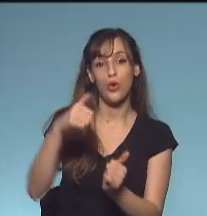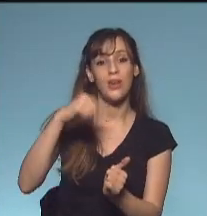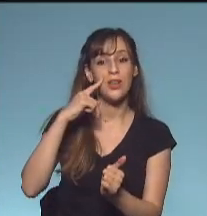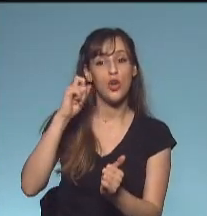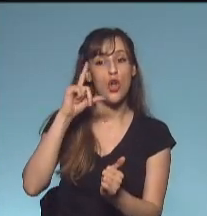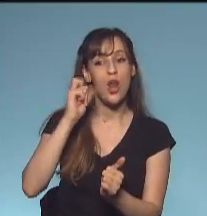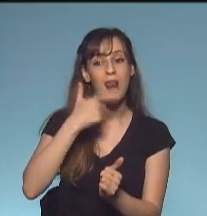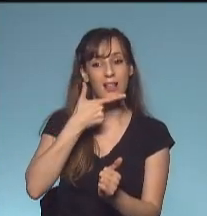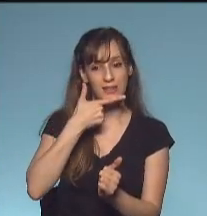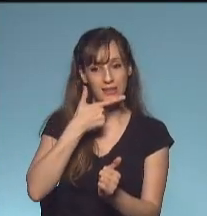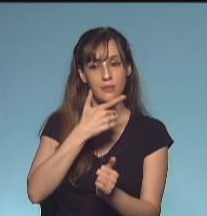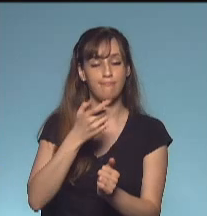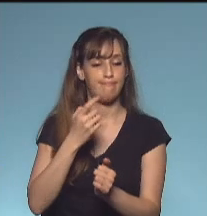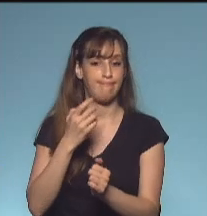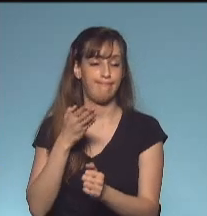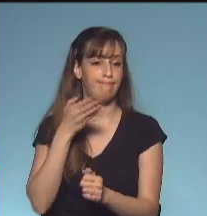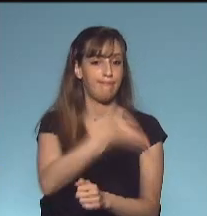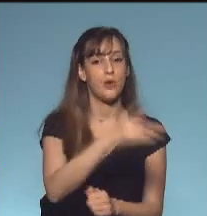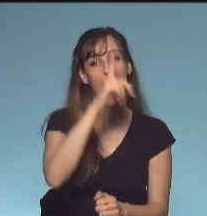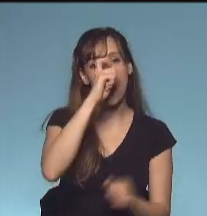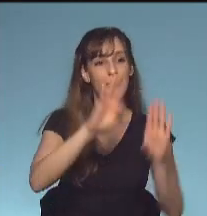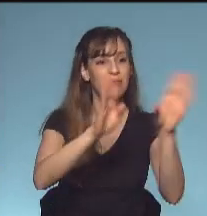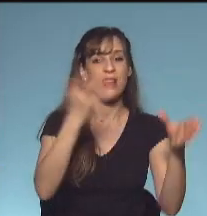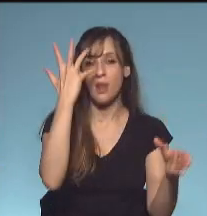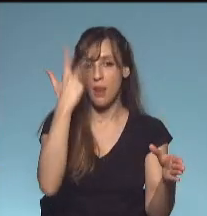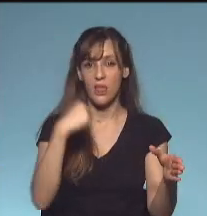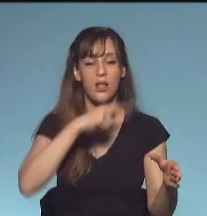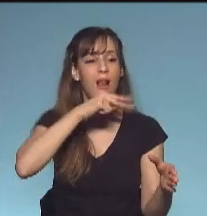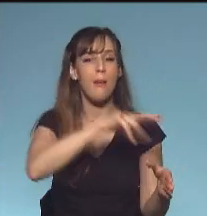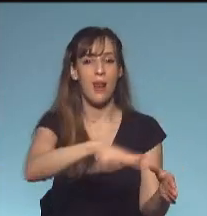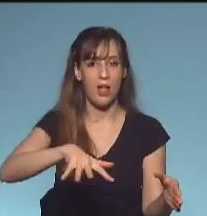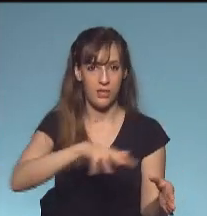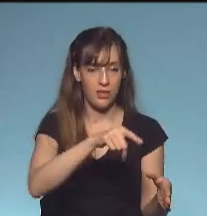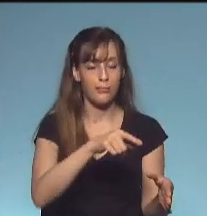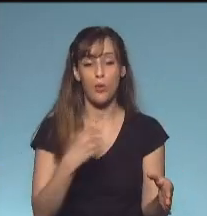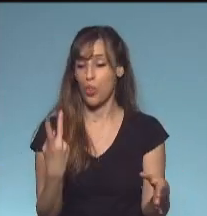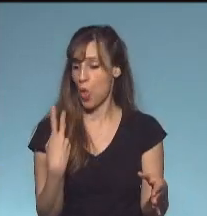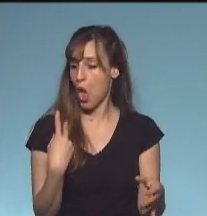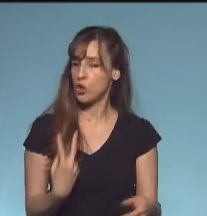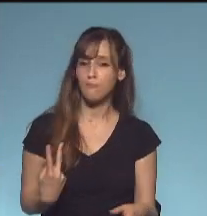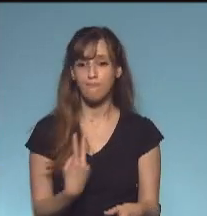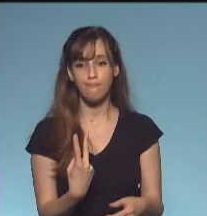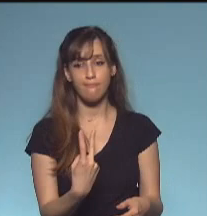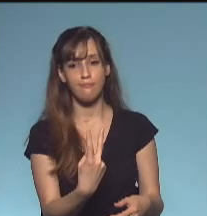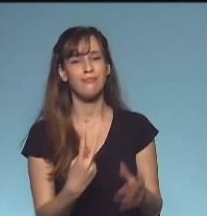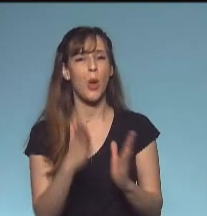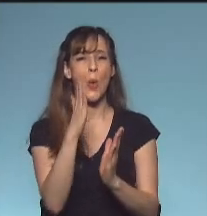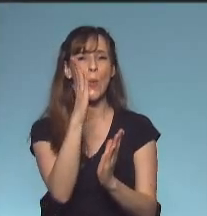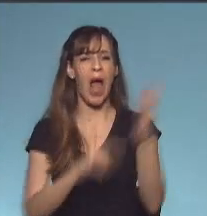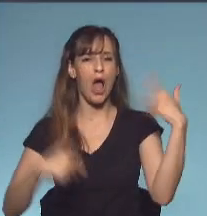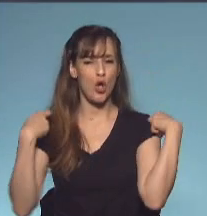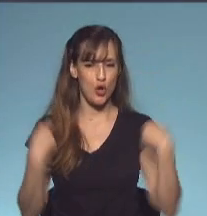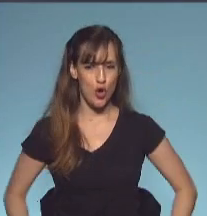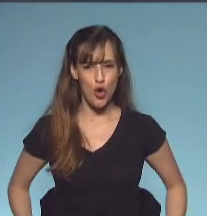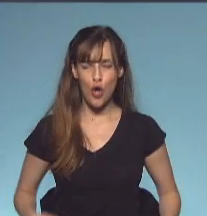Hospital San Martín, acá en La Plata. Y fuimos a recorrer, vestidos de astronauta, como me gusta